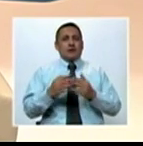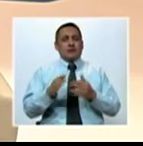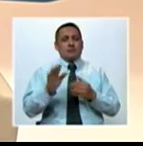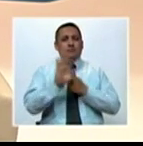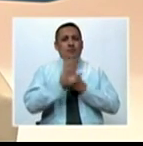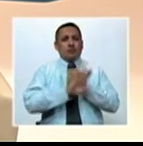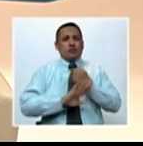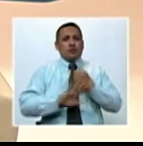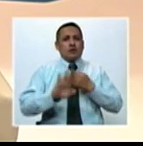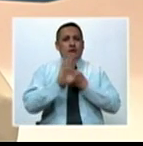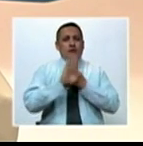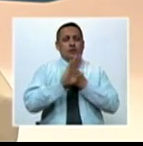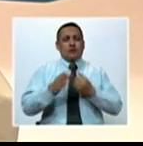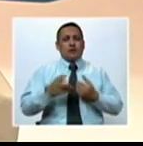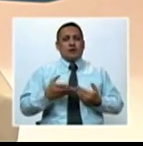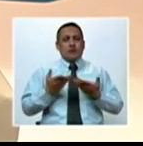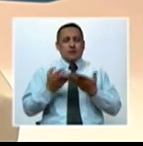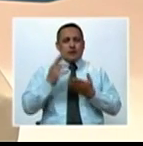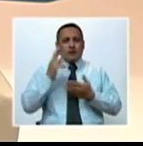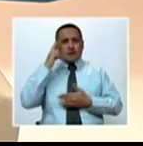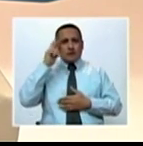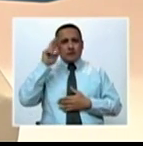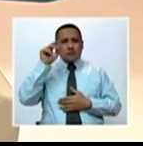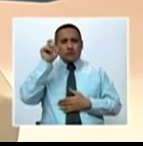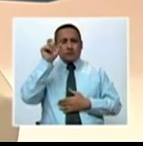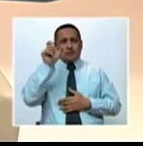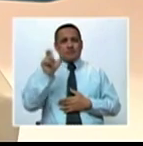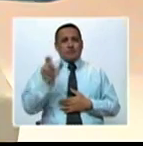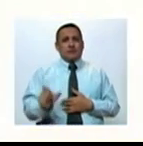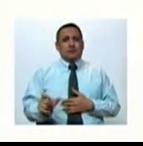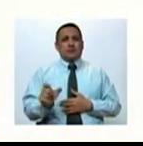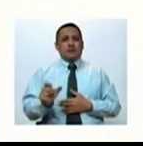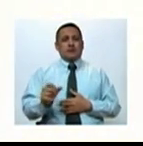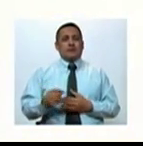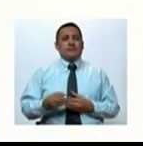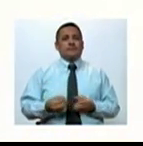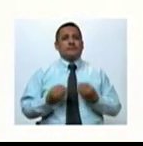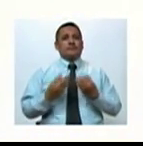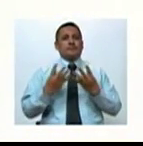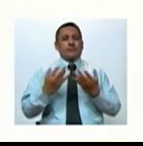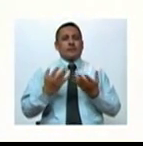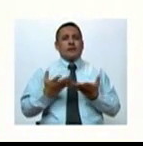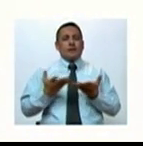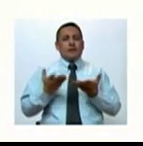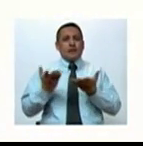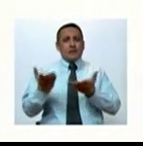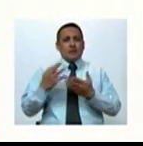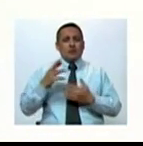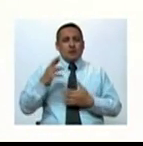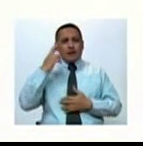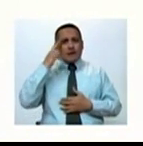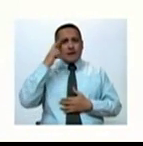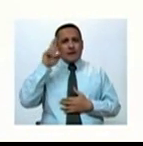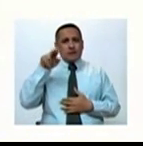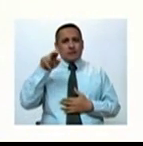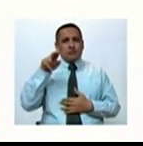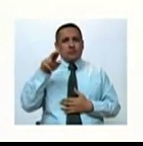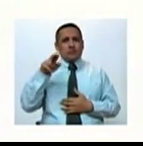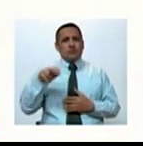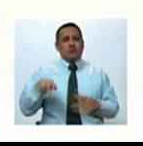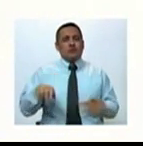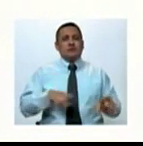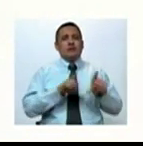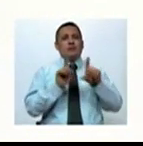finalmente han sido protegidos, le dieron la razón a esta persona. Sí, le dieron la razón